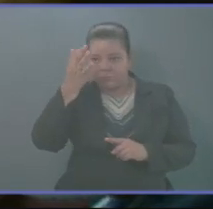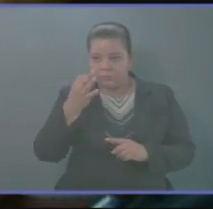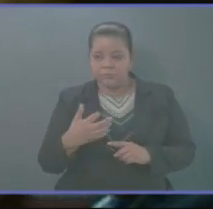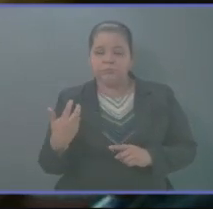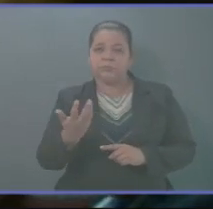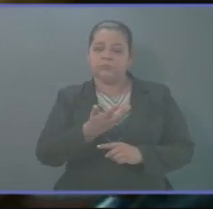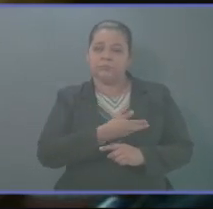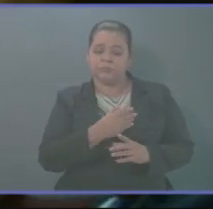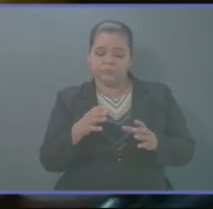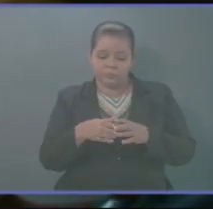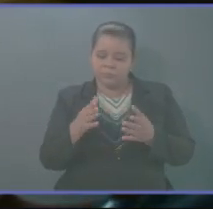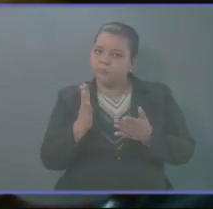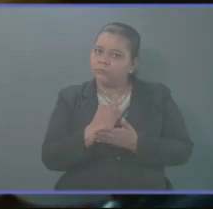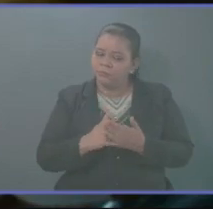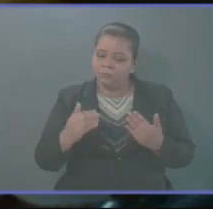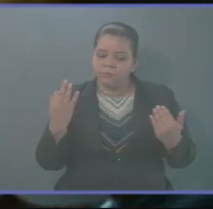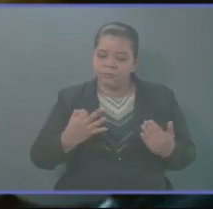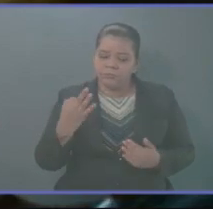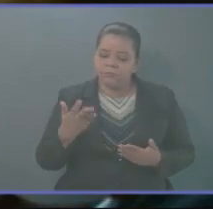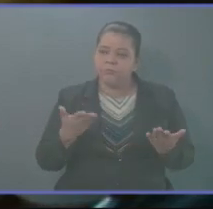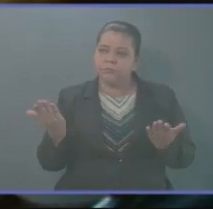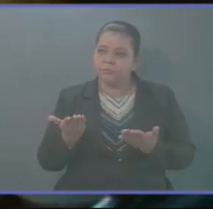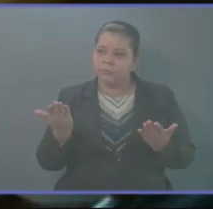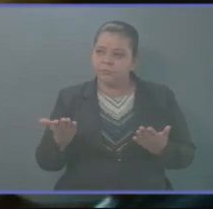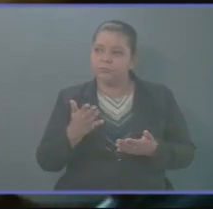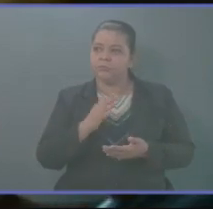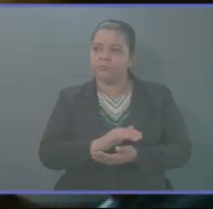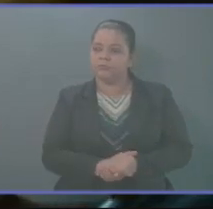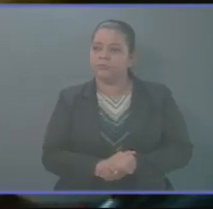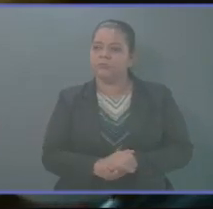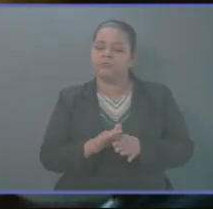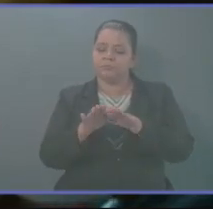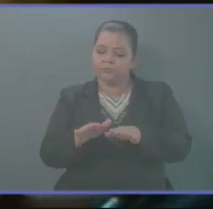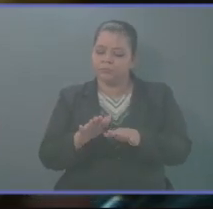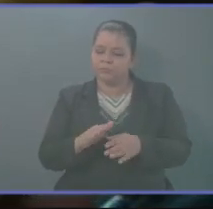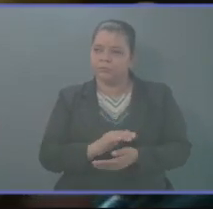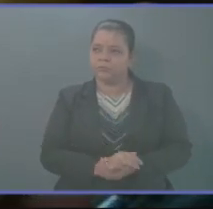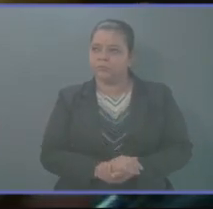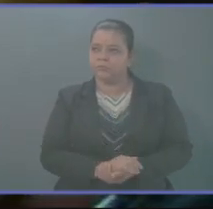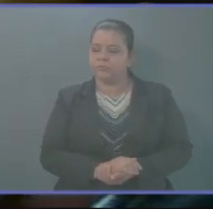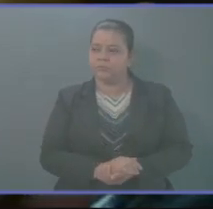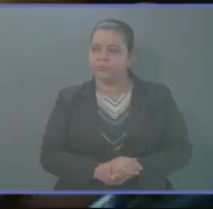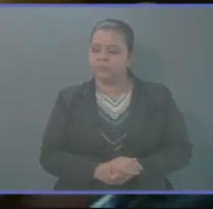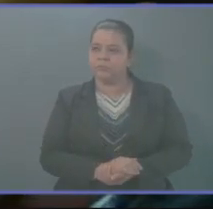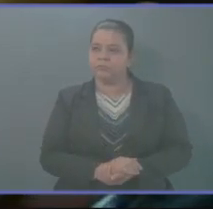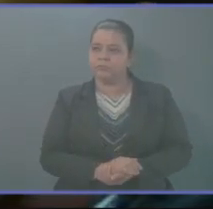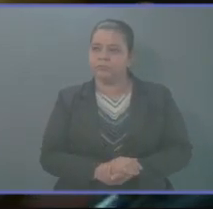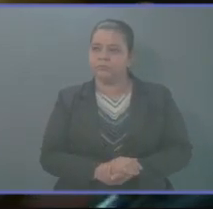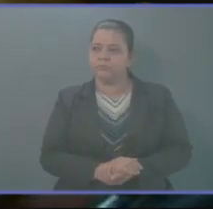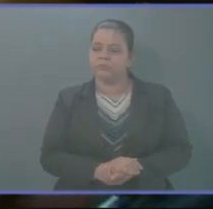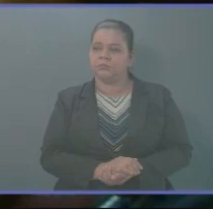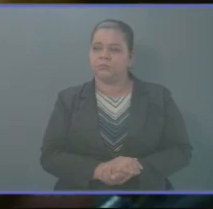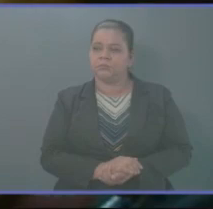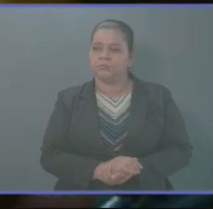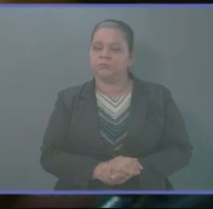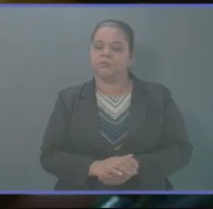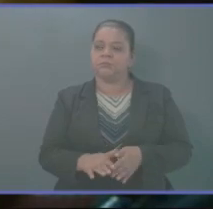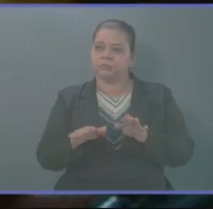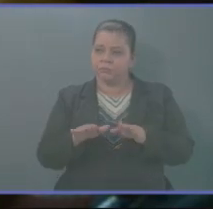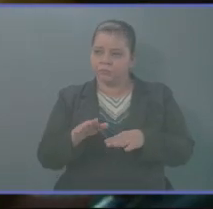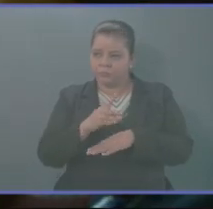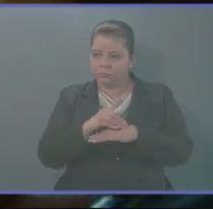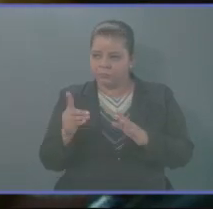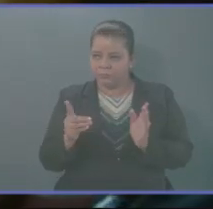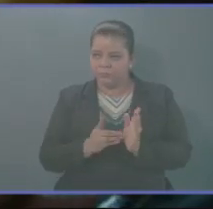como comisión y es la invitación que quería hacer en este caso. Muchas gracias, presidente y colegas diputados y diputadas. Gracias,